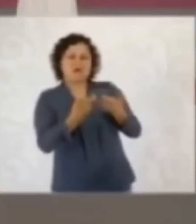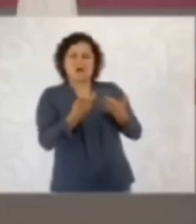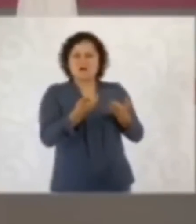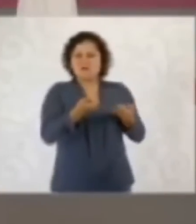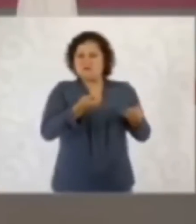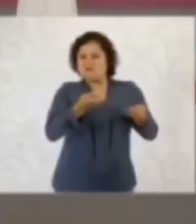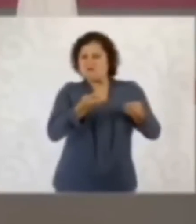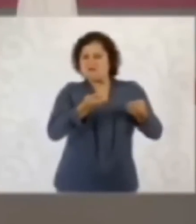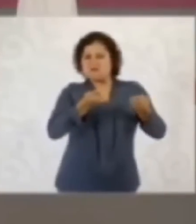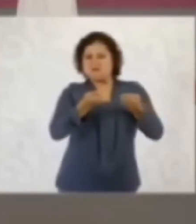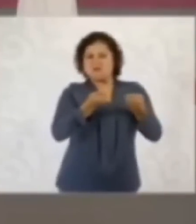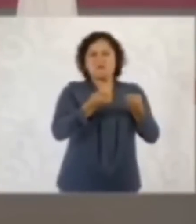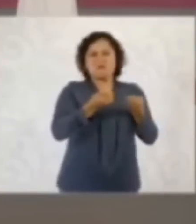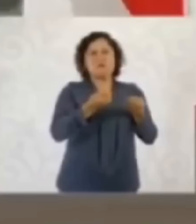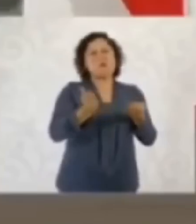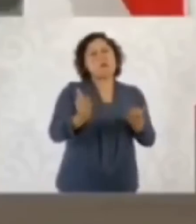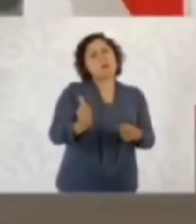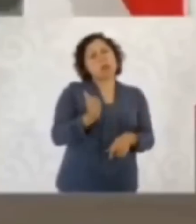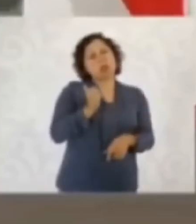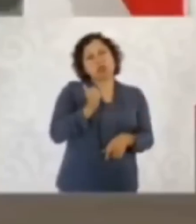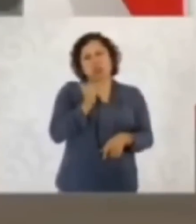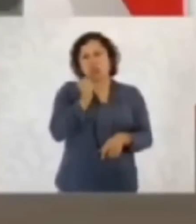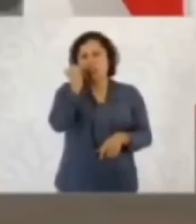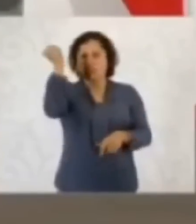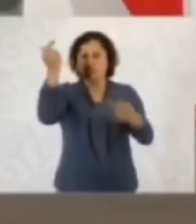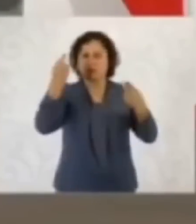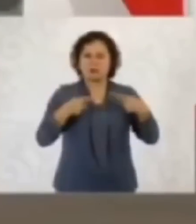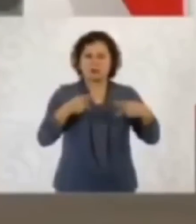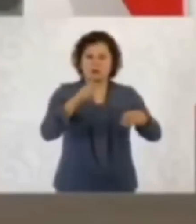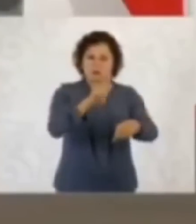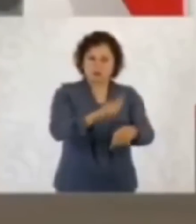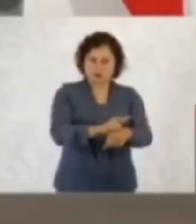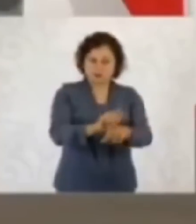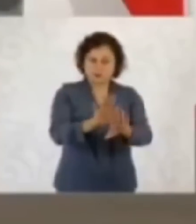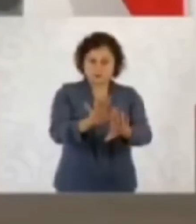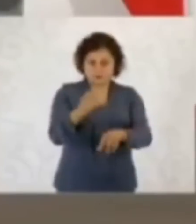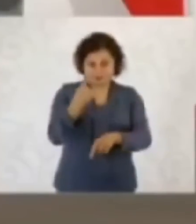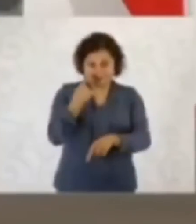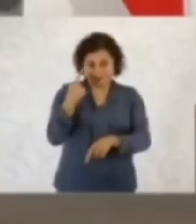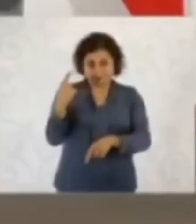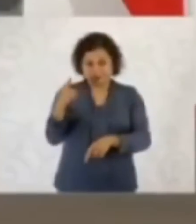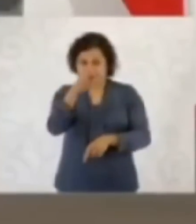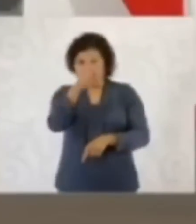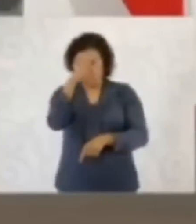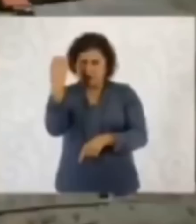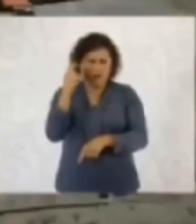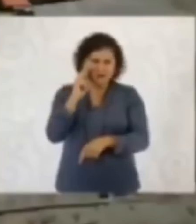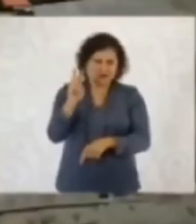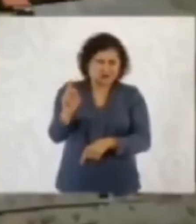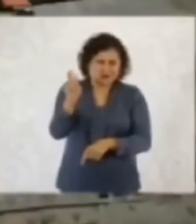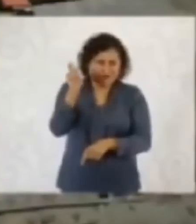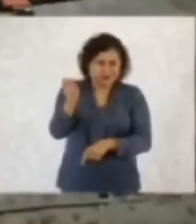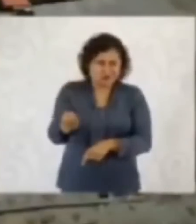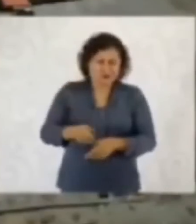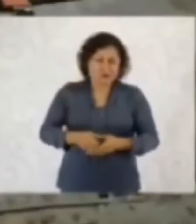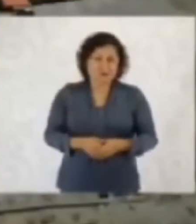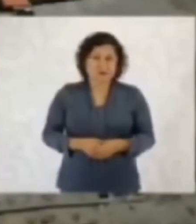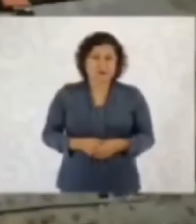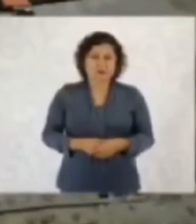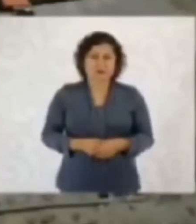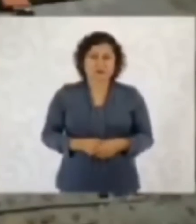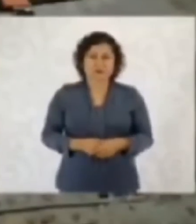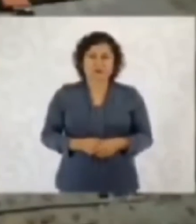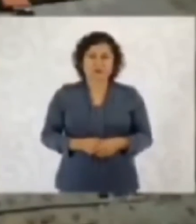obtenían beneficios de manera personal. Lo que ustedes pueden ver en esta fotografía es una propiedad